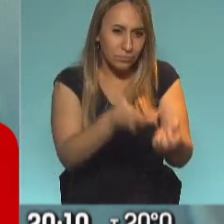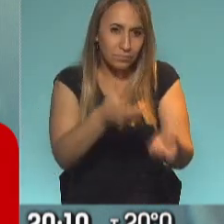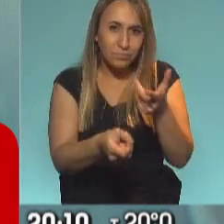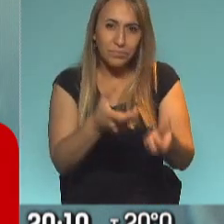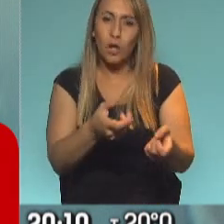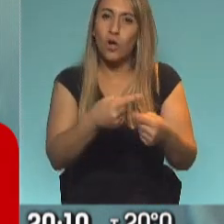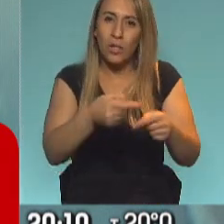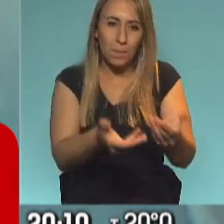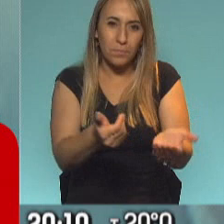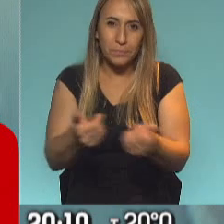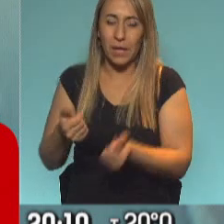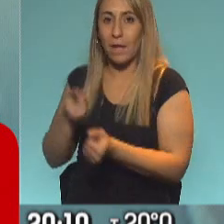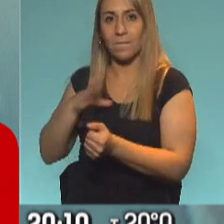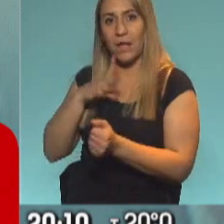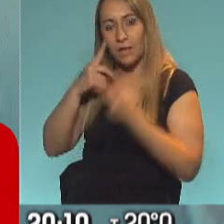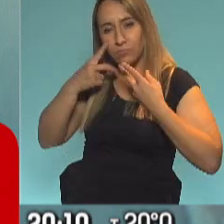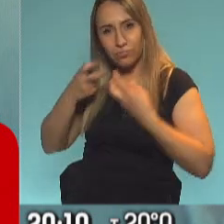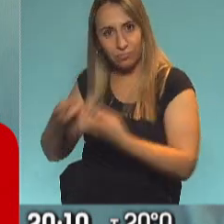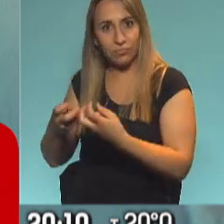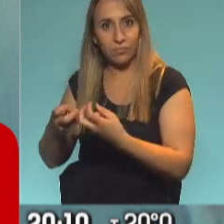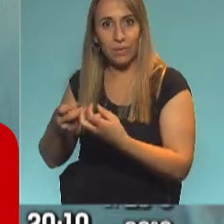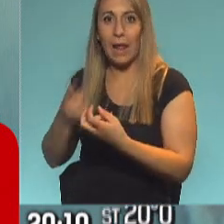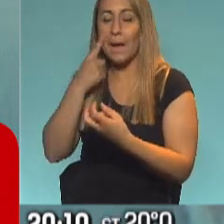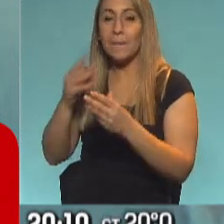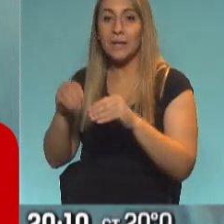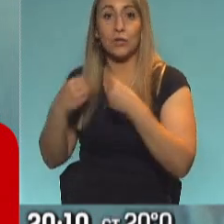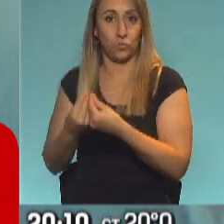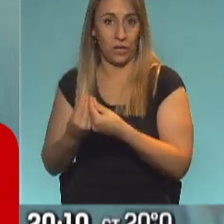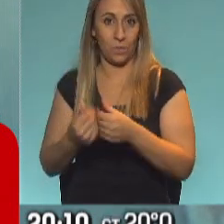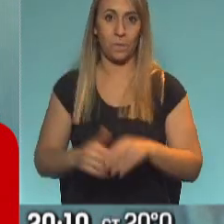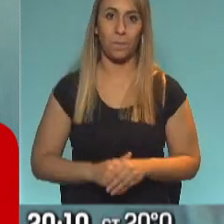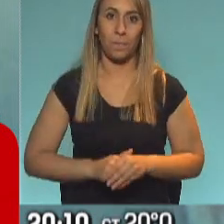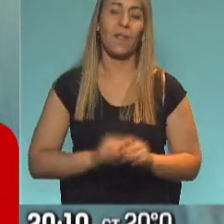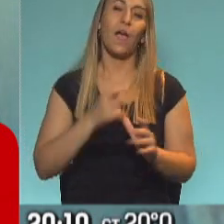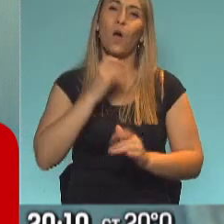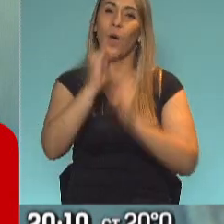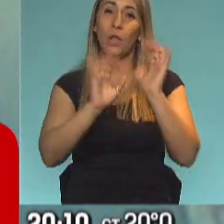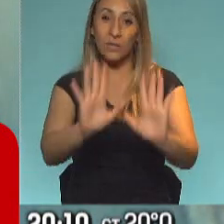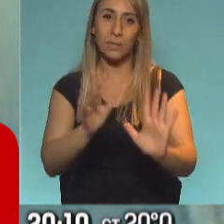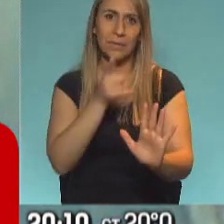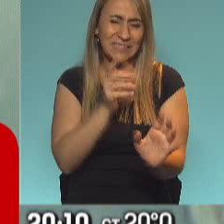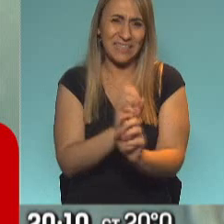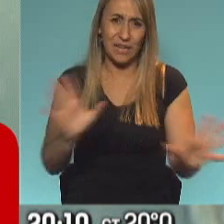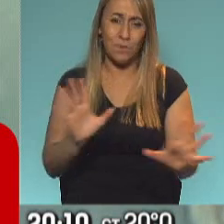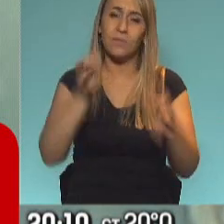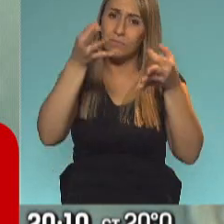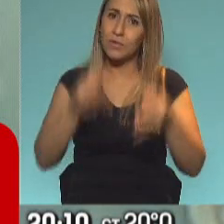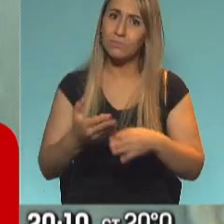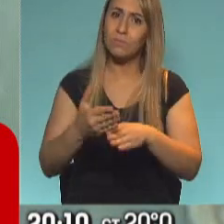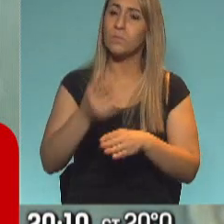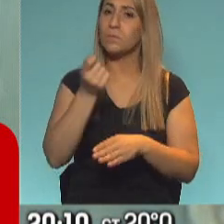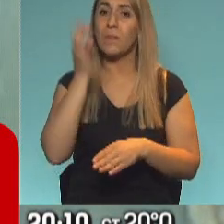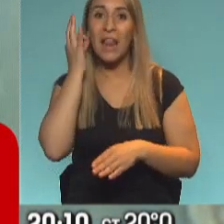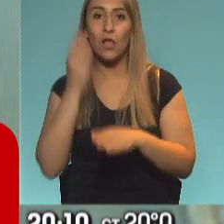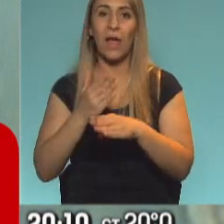placa que marca algo que, contado de esta manera, suena escalofriante. ¿Qué es lo que estaba tomando Maradona? ¿Qué es lo que